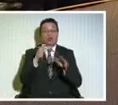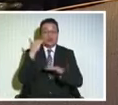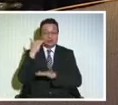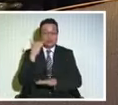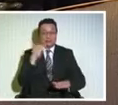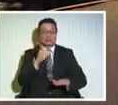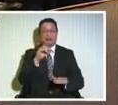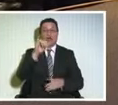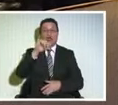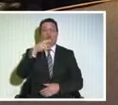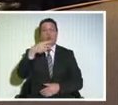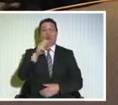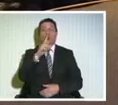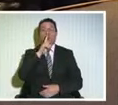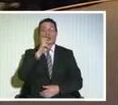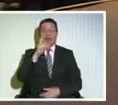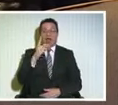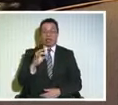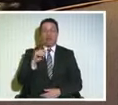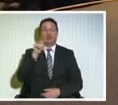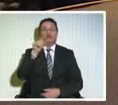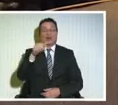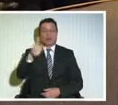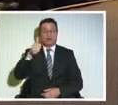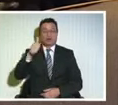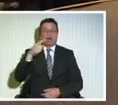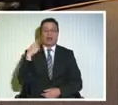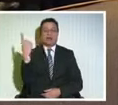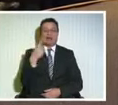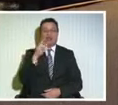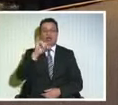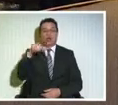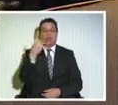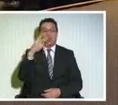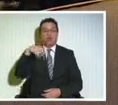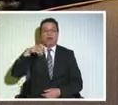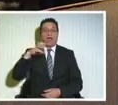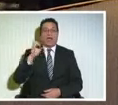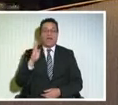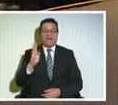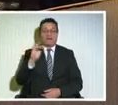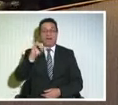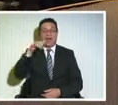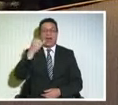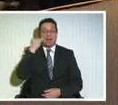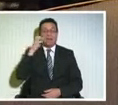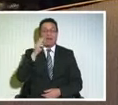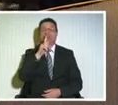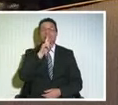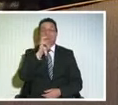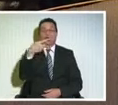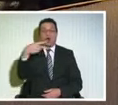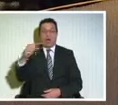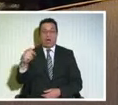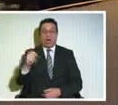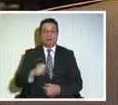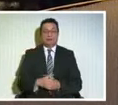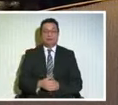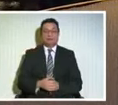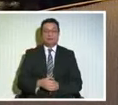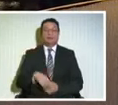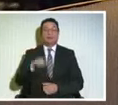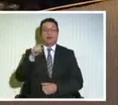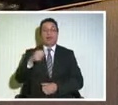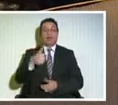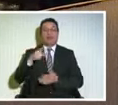señor Javier Hurtado. Director Nacional de Junaed, señor Jaime Toá. Al